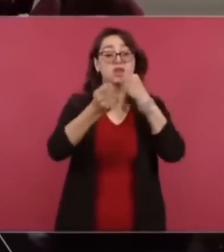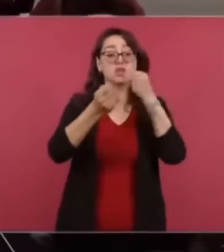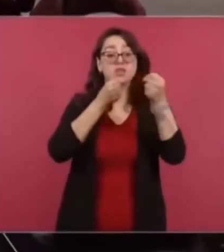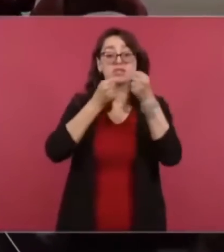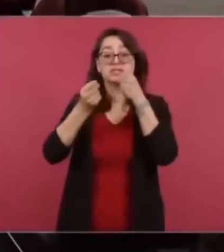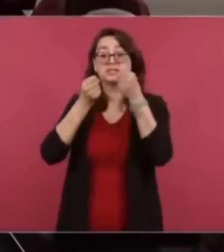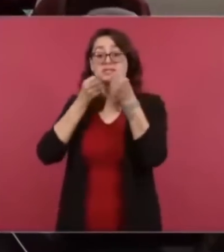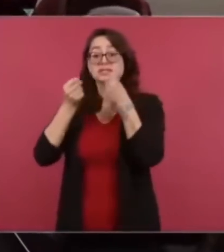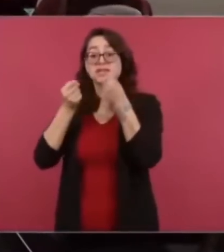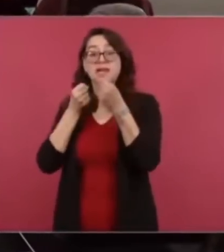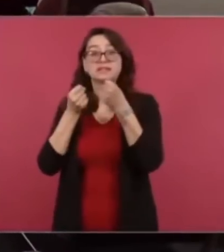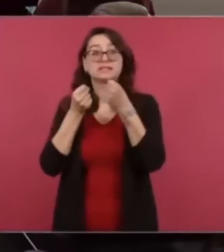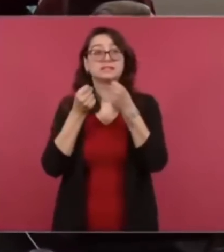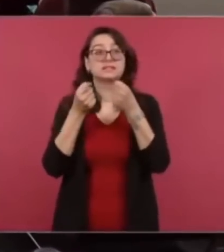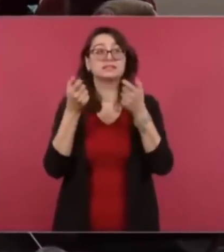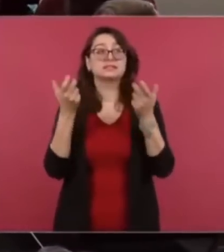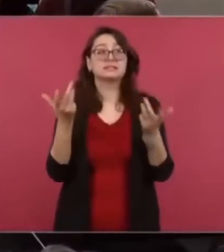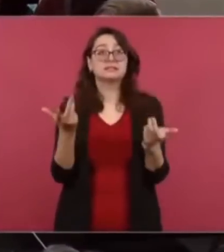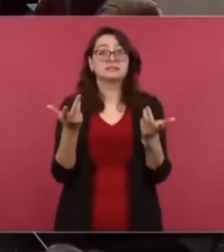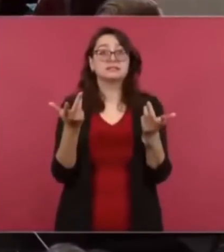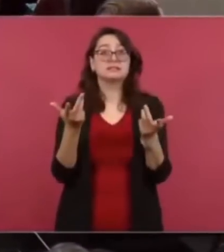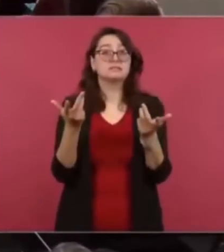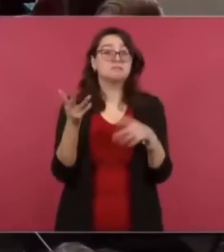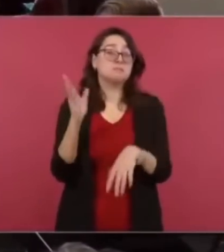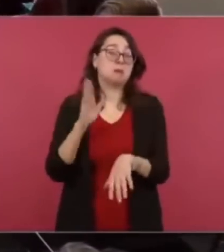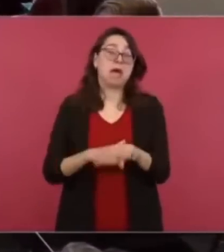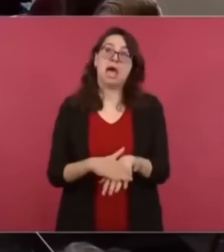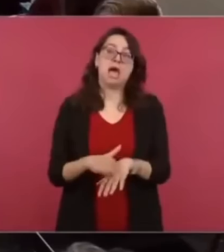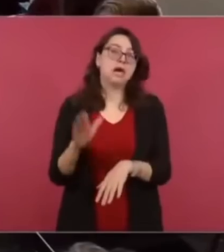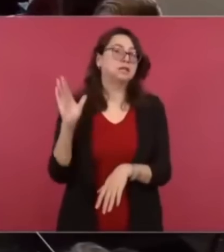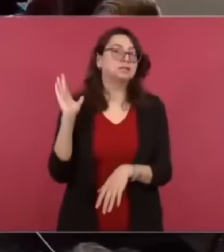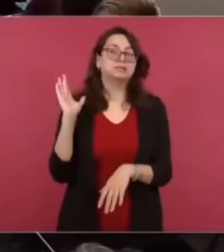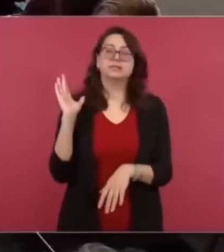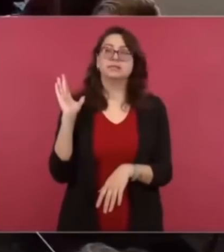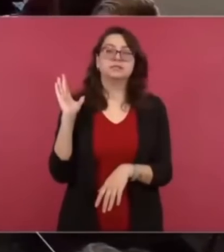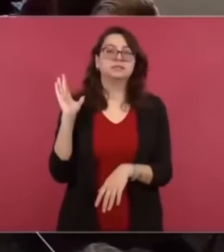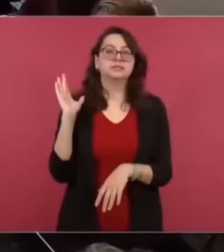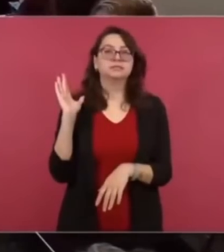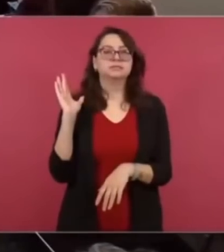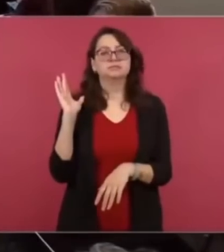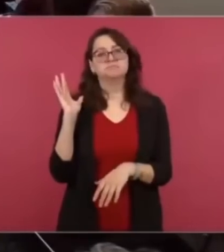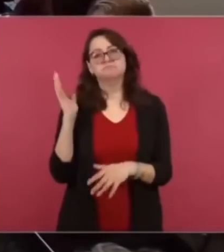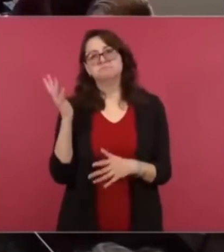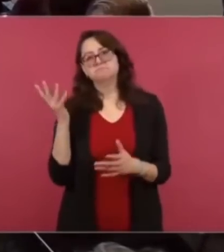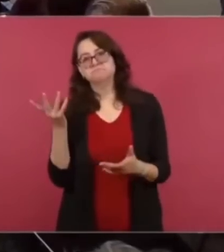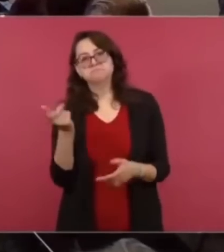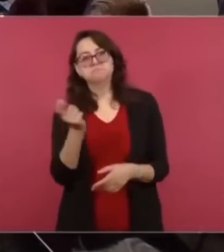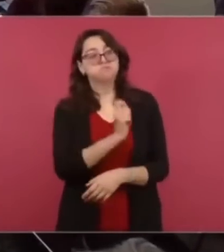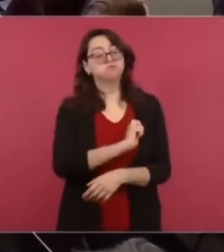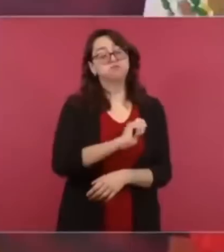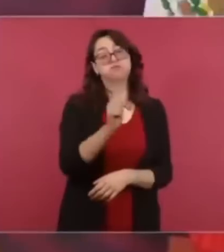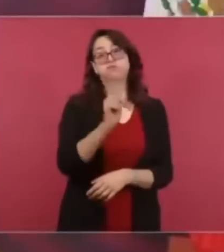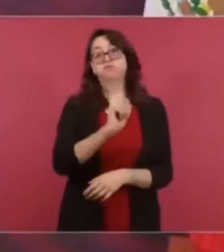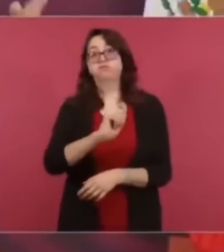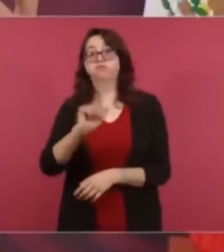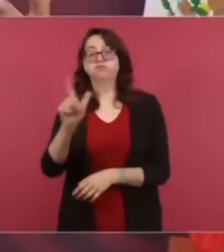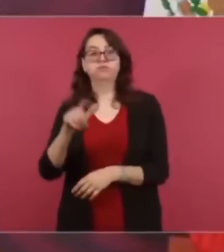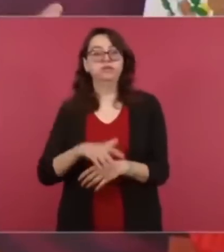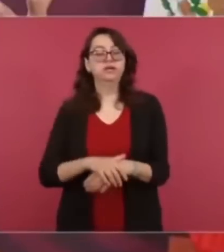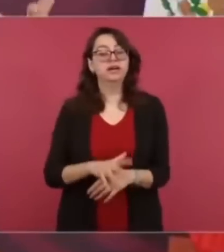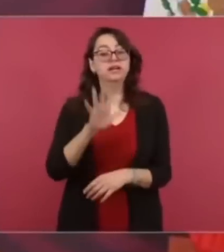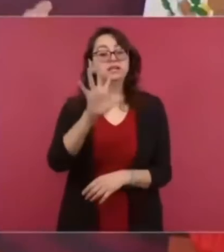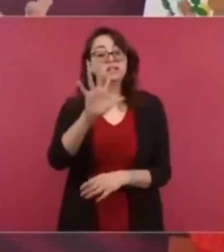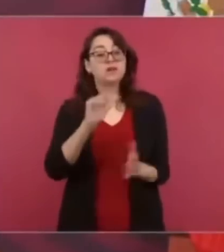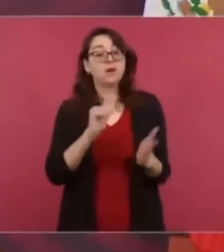recibían, ahora ya les bajaron, pero todavía hay quienes obtienen, porque son famosos, hasta